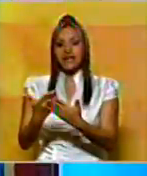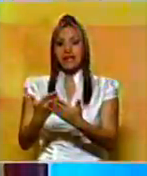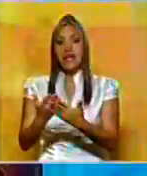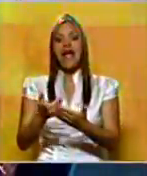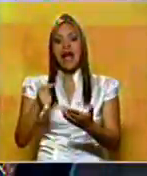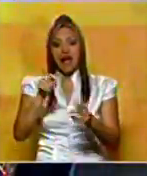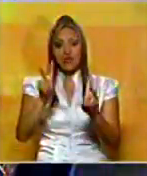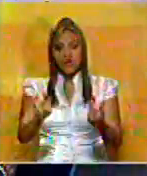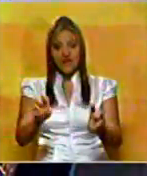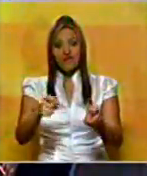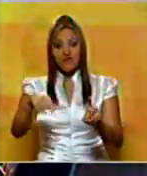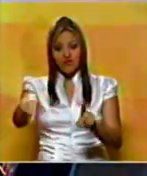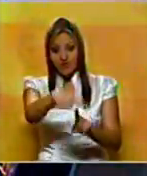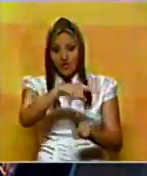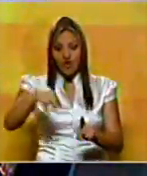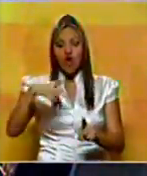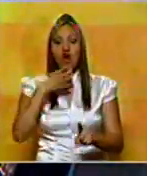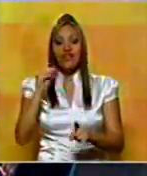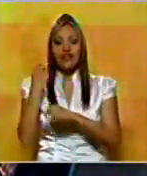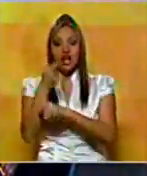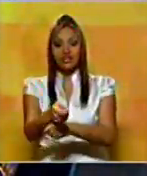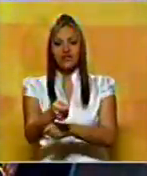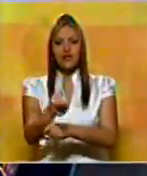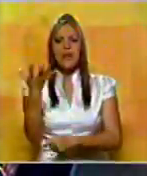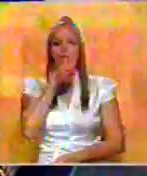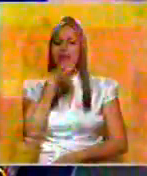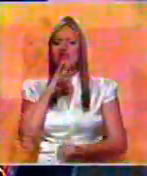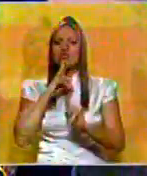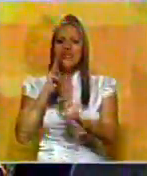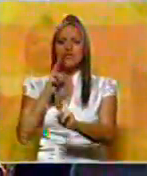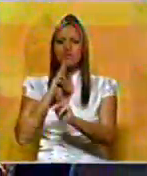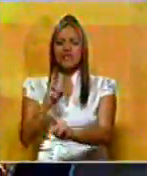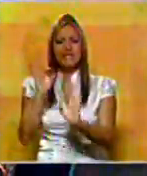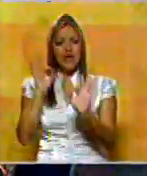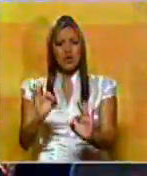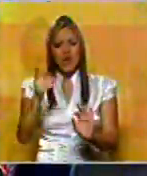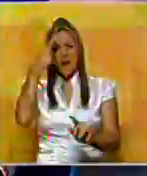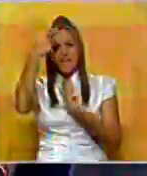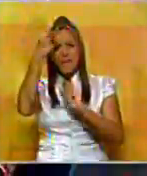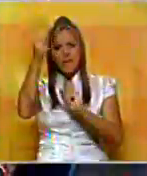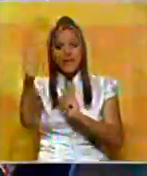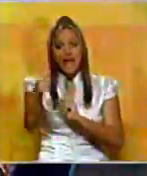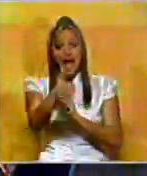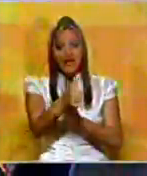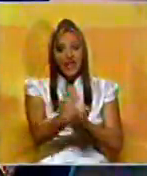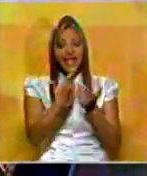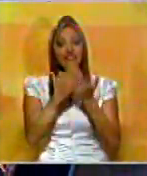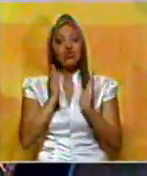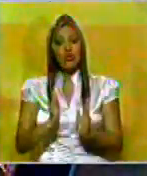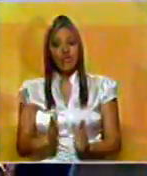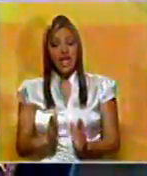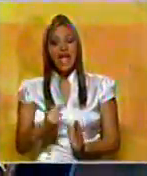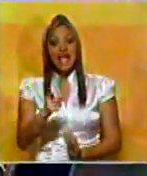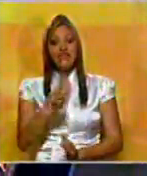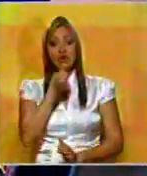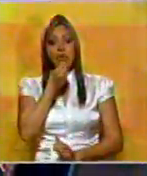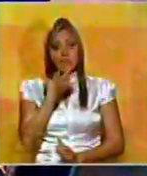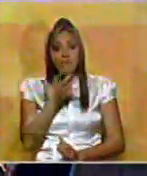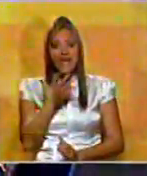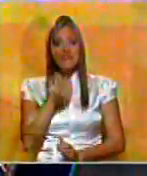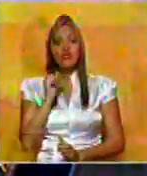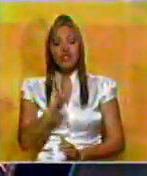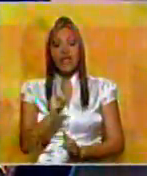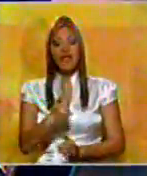ahijados. Eduardo, pero hermoso tu discurso, creo que quedará impreso en la memoria de cada uno de los estudiantes, porque eso de